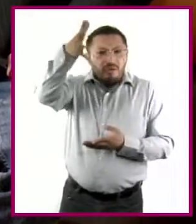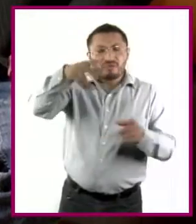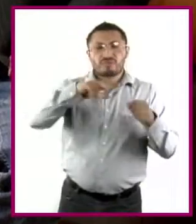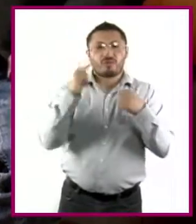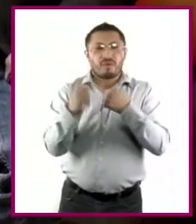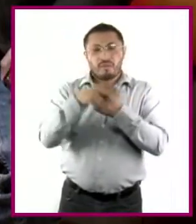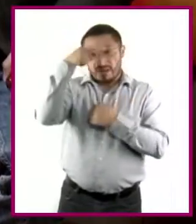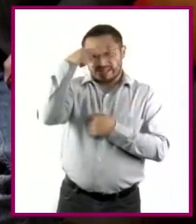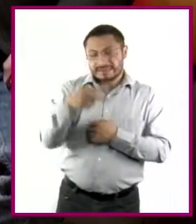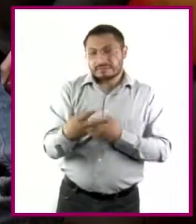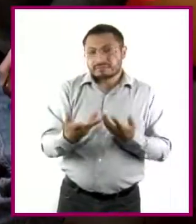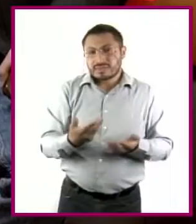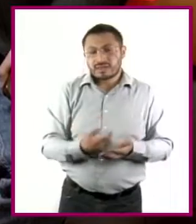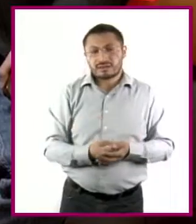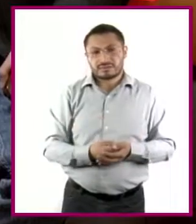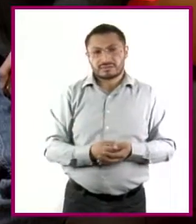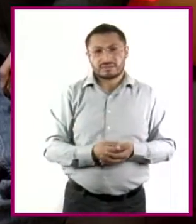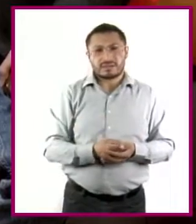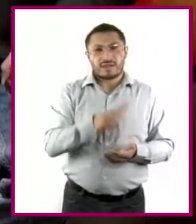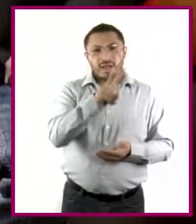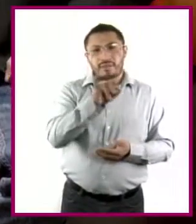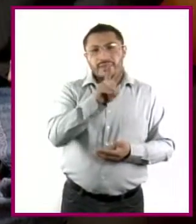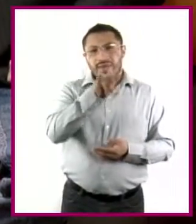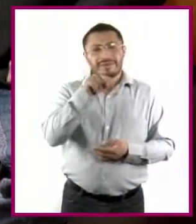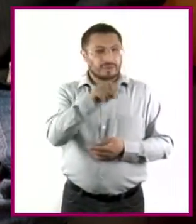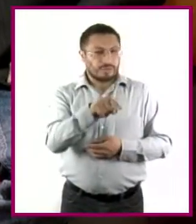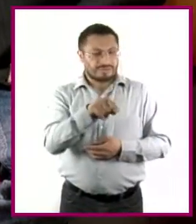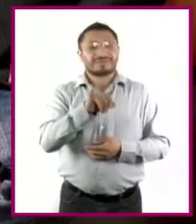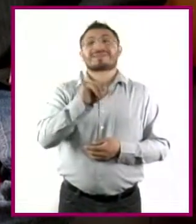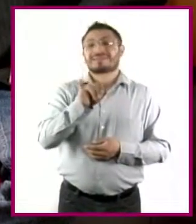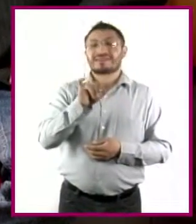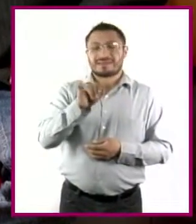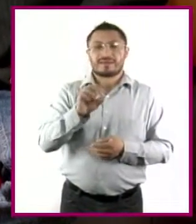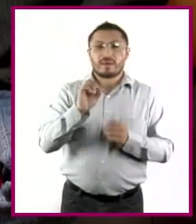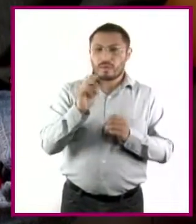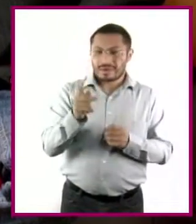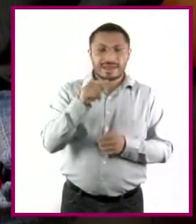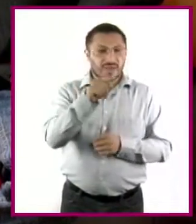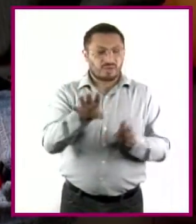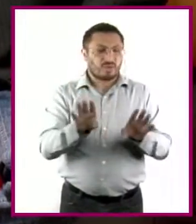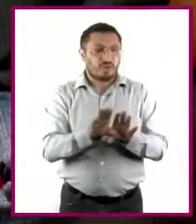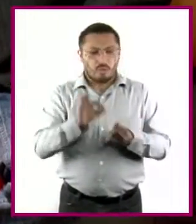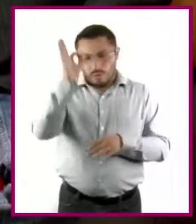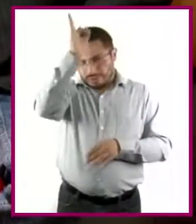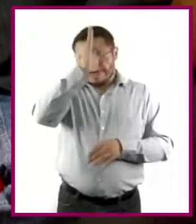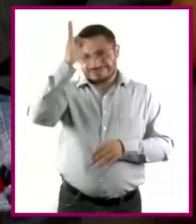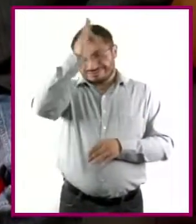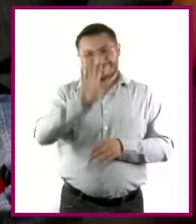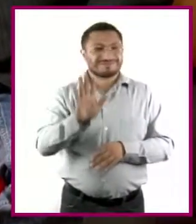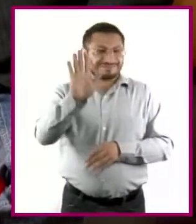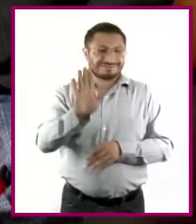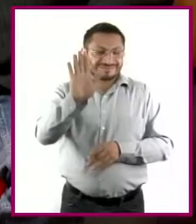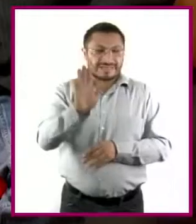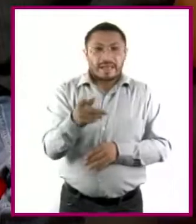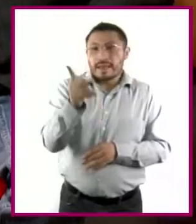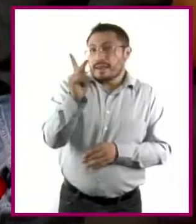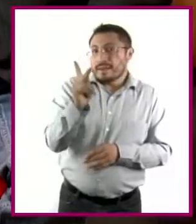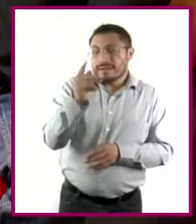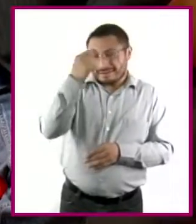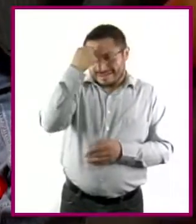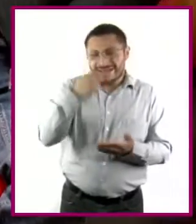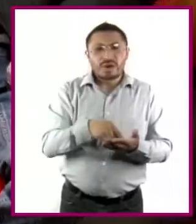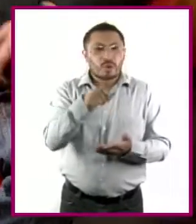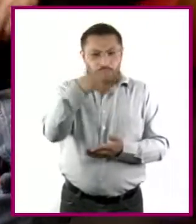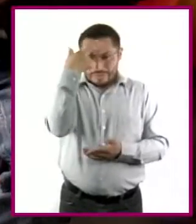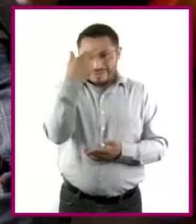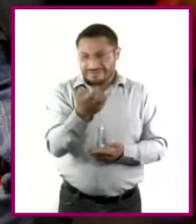país. Ay, Vivi, ¿te puedes ir, Vivi? Sí, claro. Ay, Vivi, ahora sí te pusiste bien filosófica. Pero creo que en algo tienes